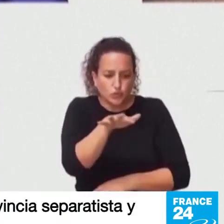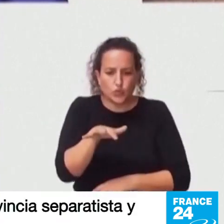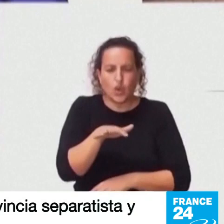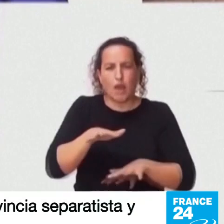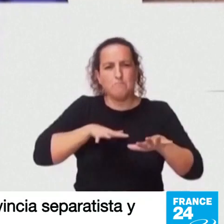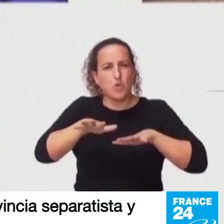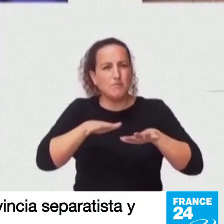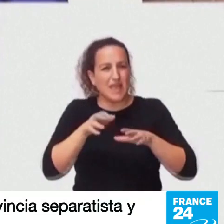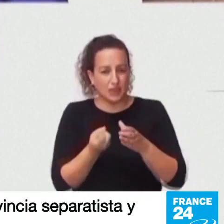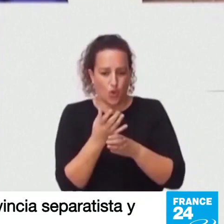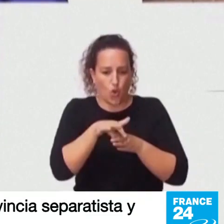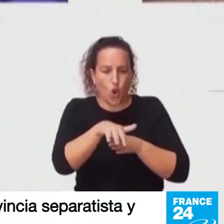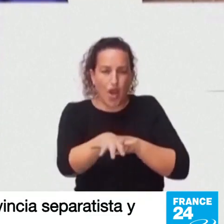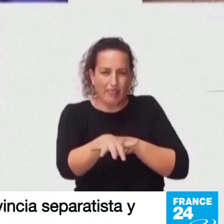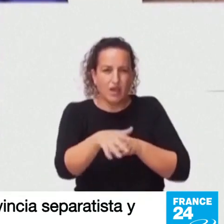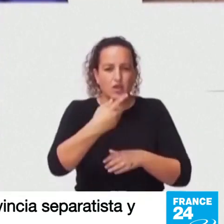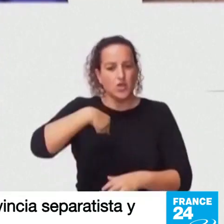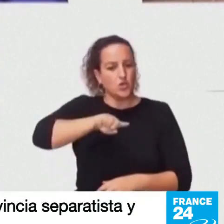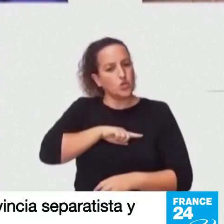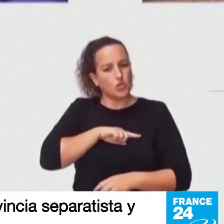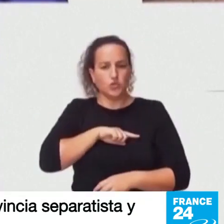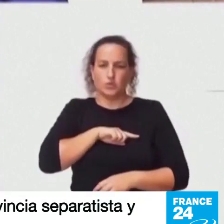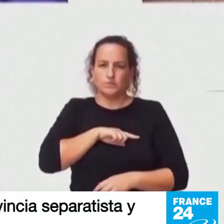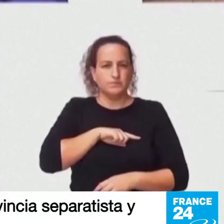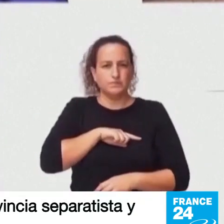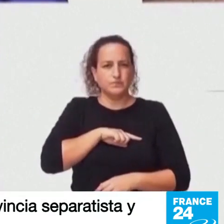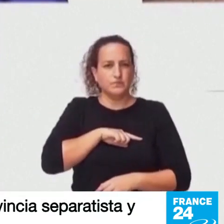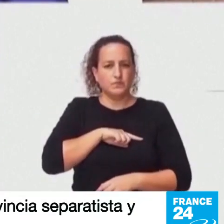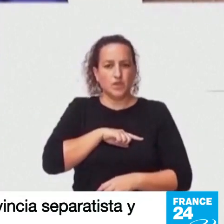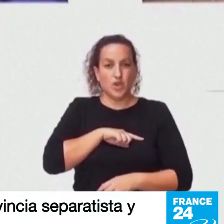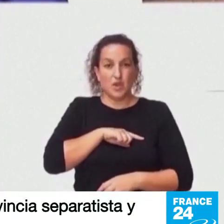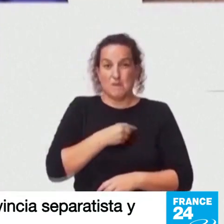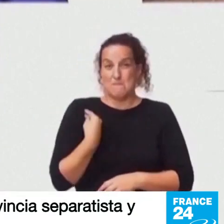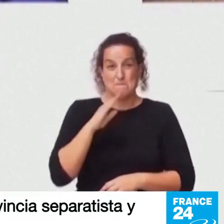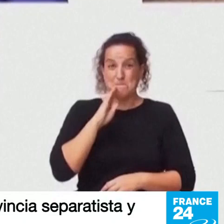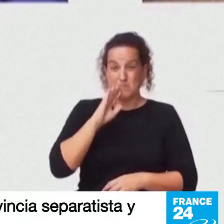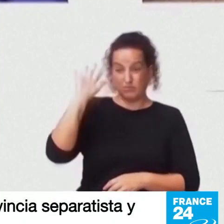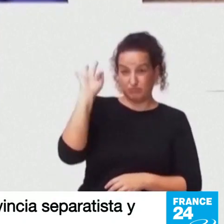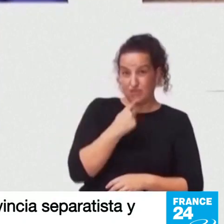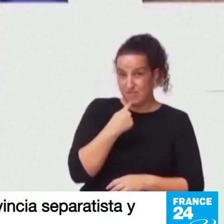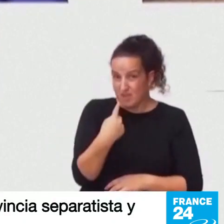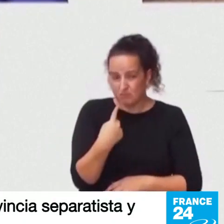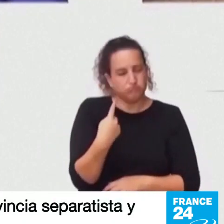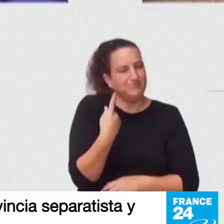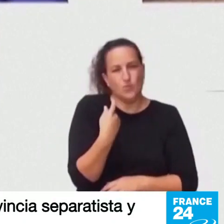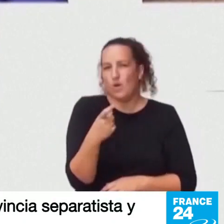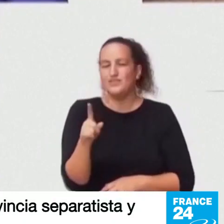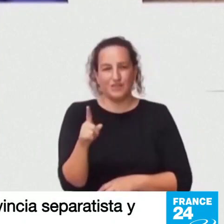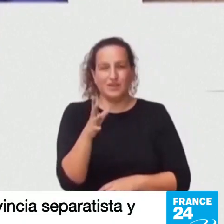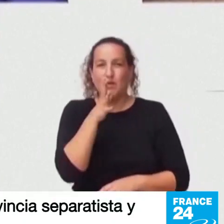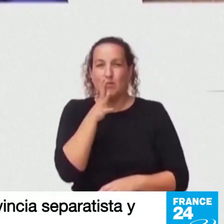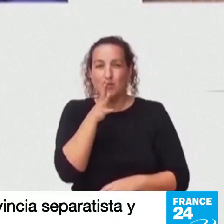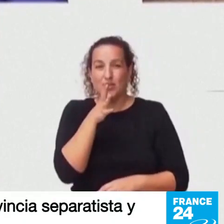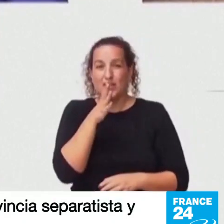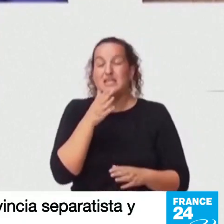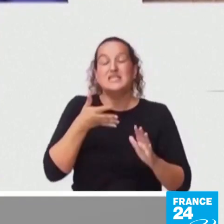colada, no estamos en necesidad de hacer todo eso, puesto que ya tenemos todo lo que está por